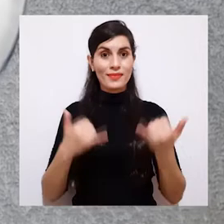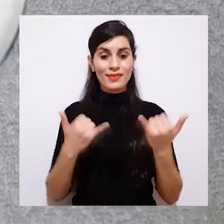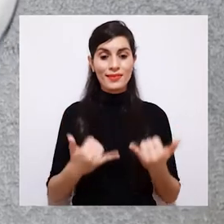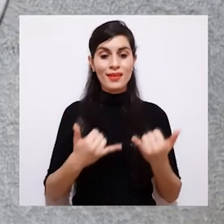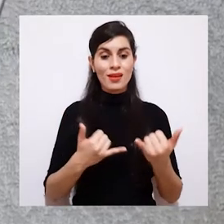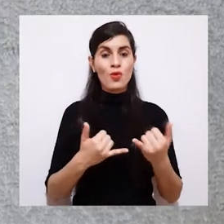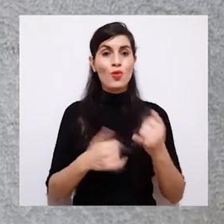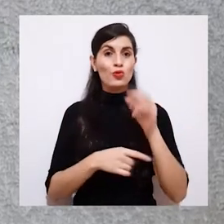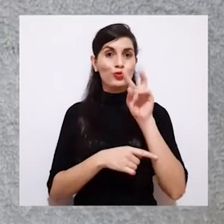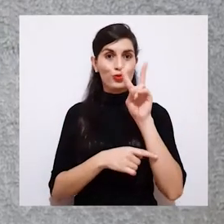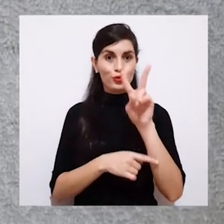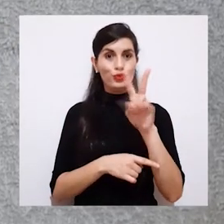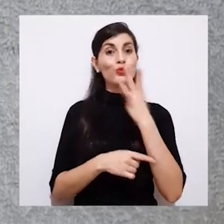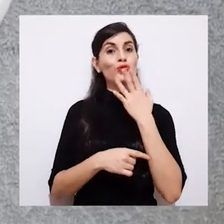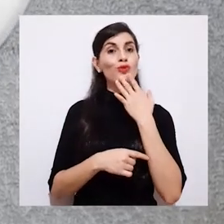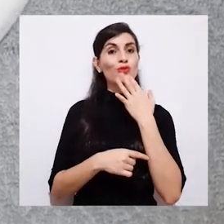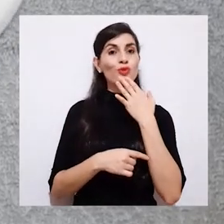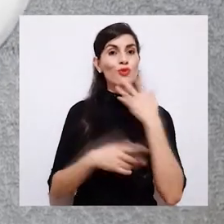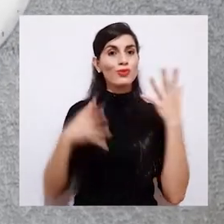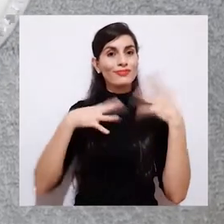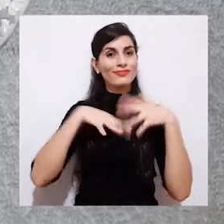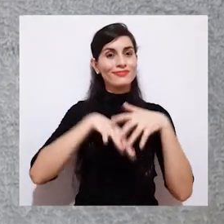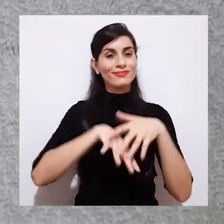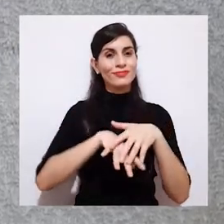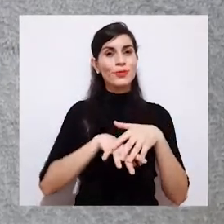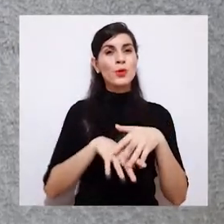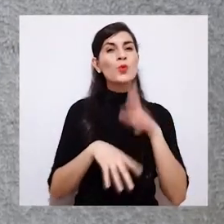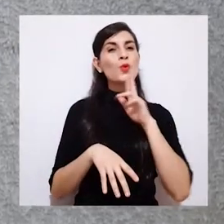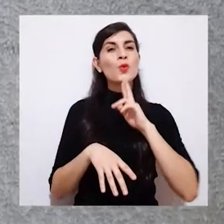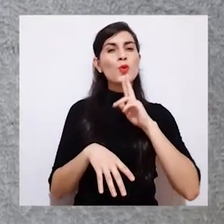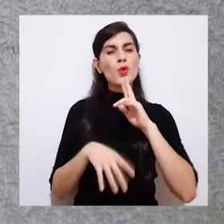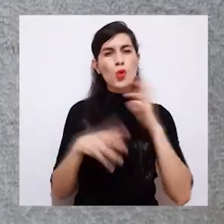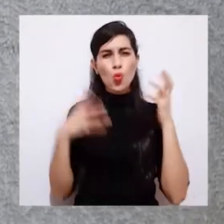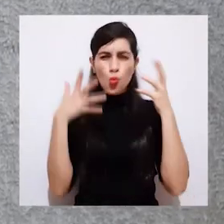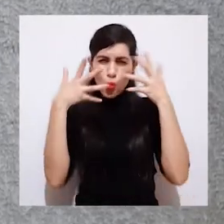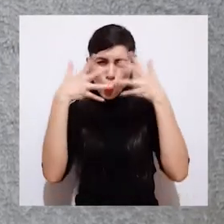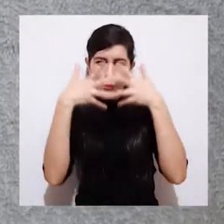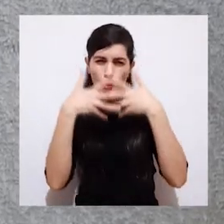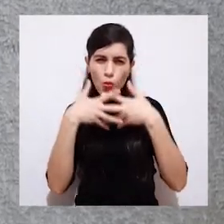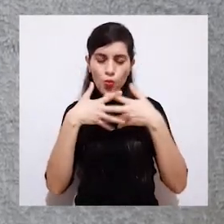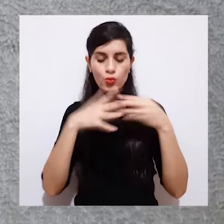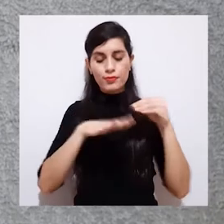Voy a estar mezclando estos dos tonos para conseguir un rojo oscuro.